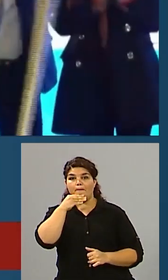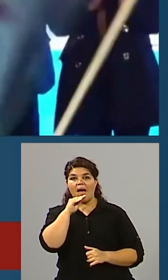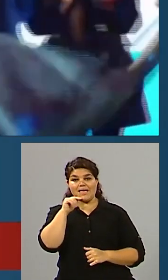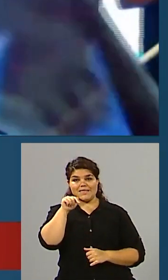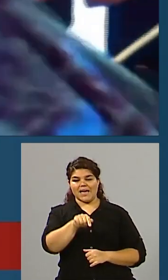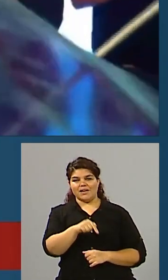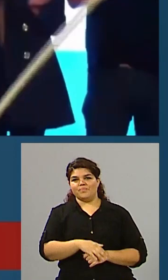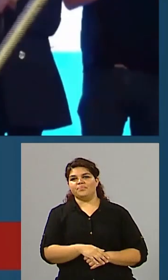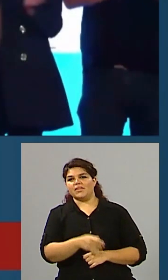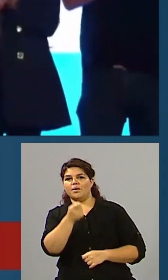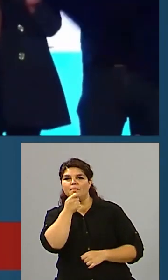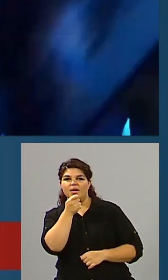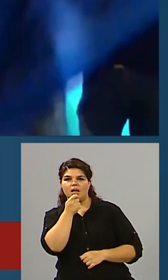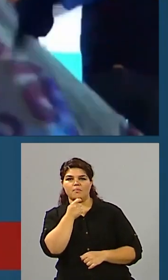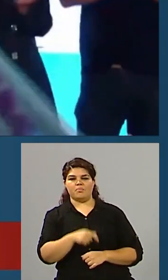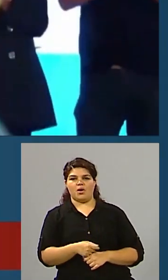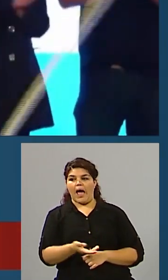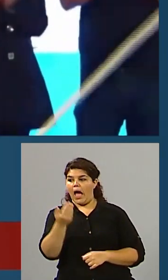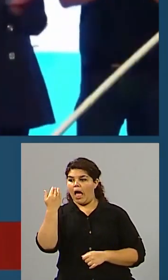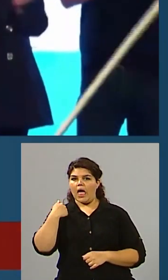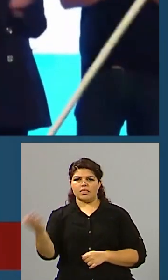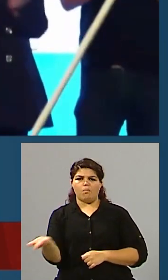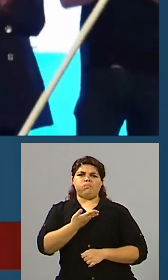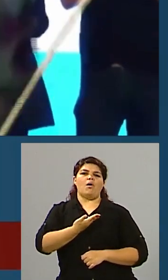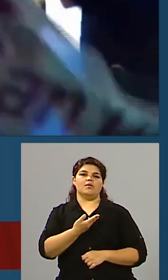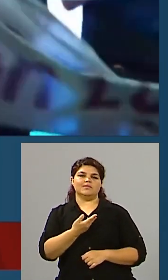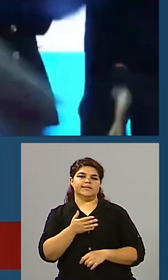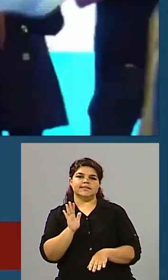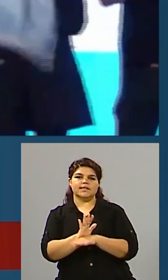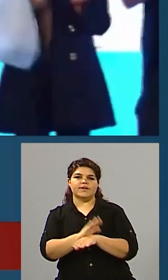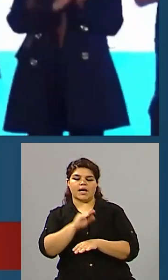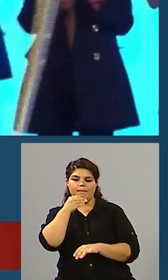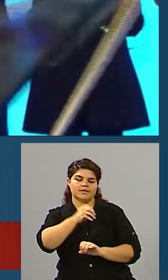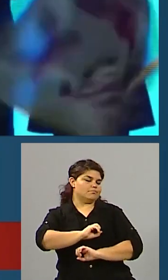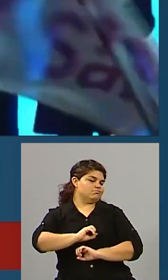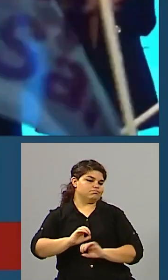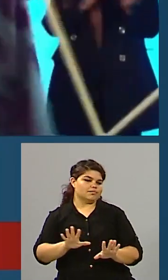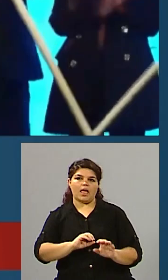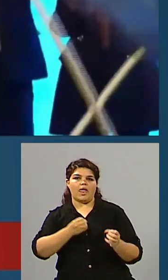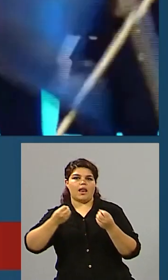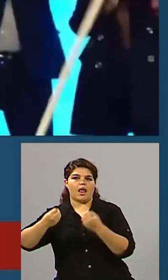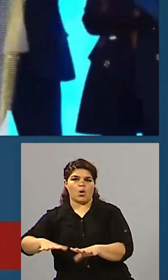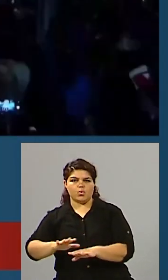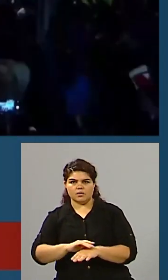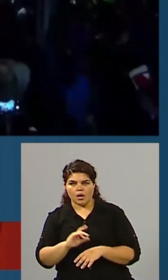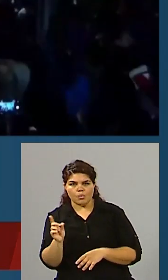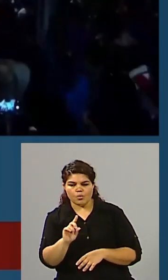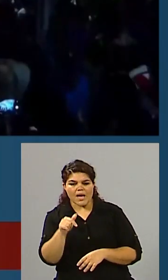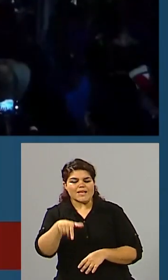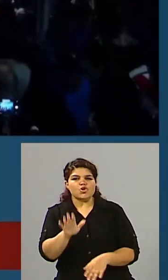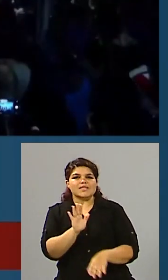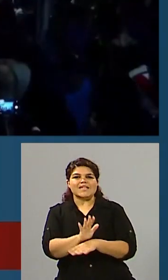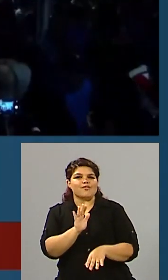que circuló, Massa renunciaba, ¿no? Abandonaba el barco. Digo, si eso hubiera sucedido, yo creo que hubiera sido efectivamente el fin de